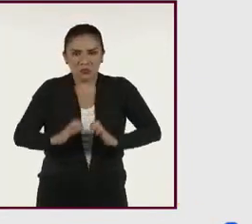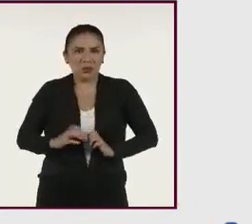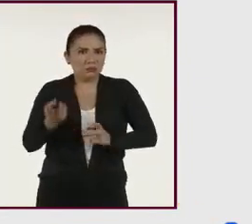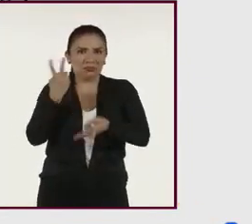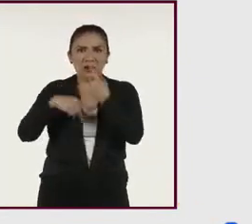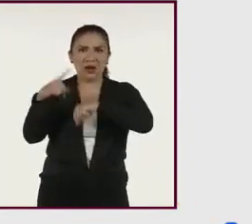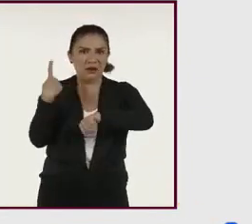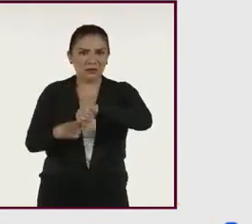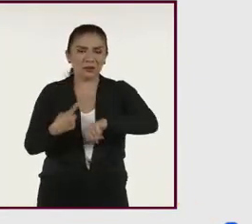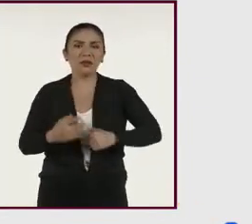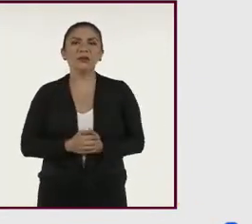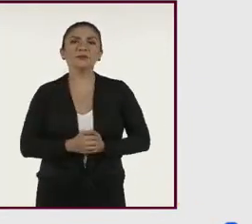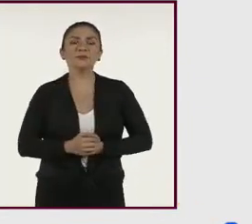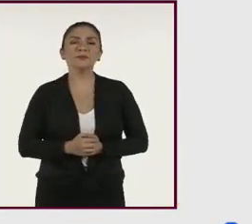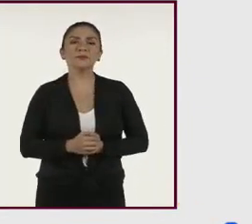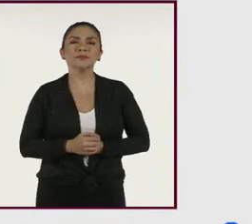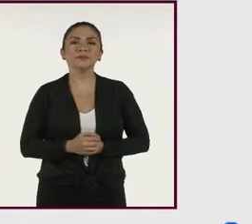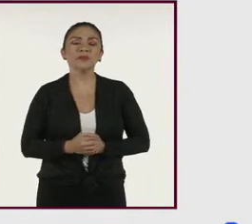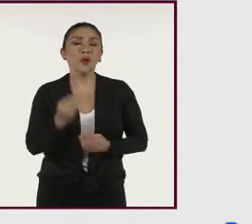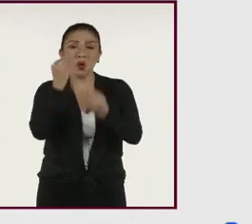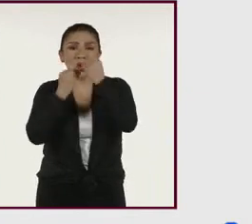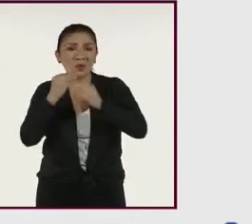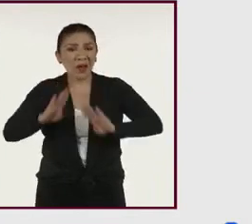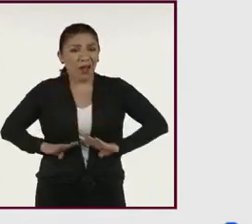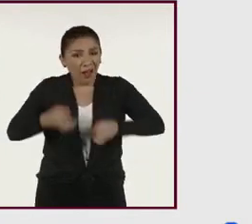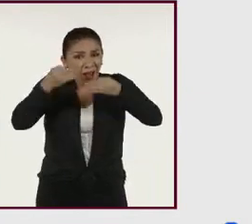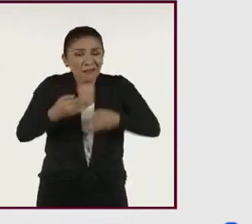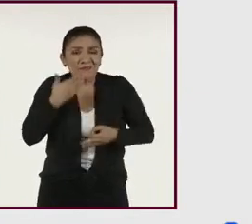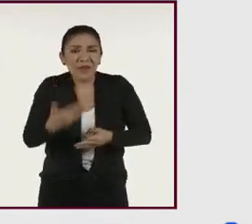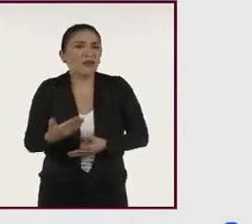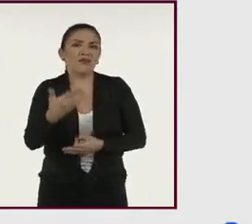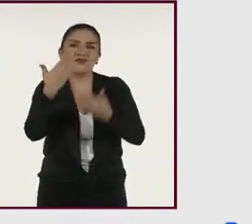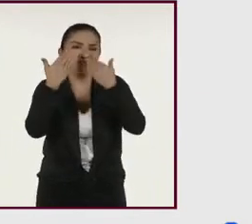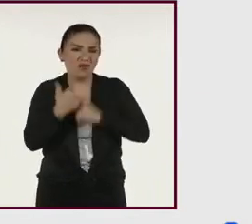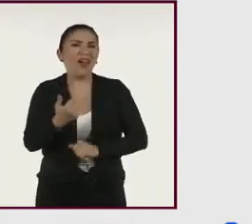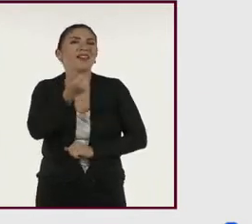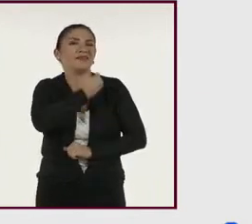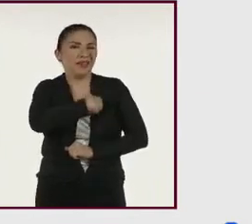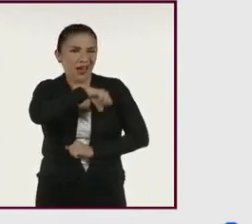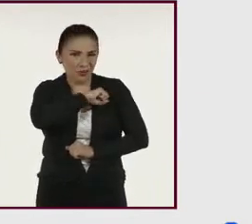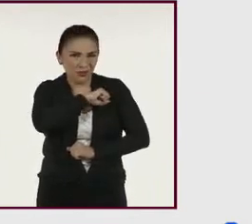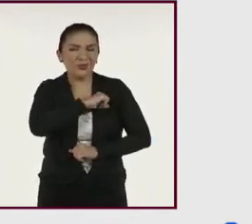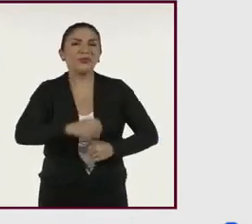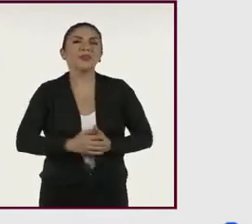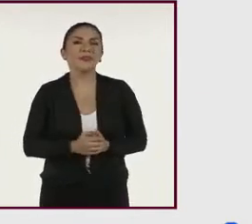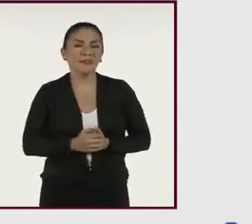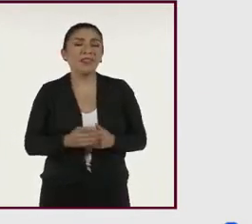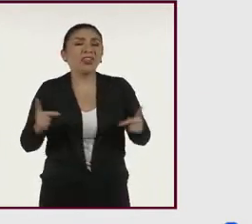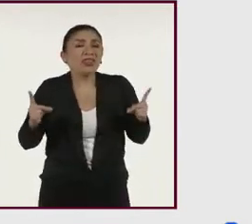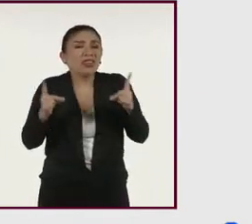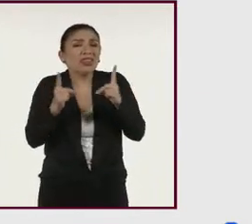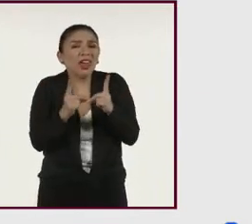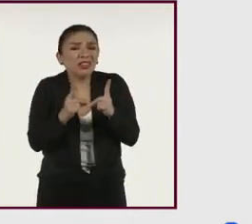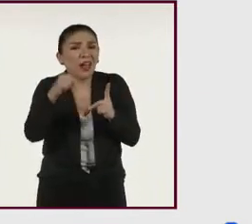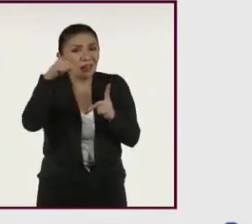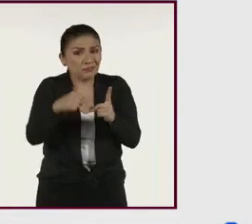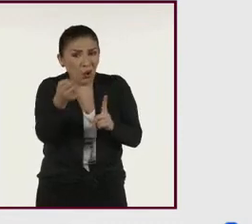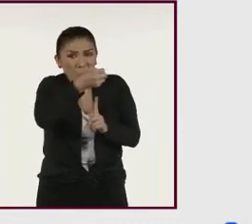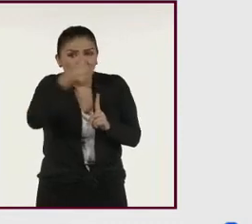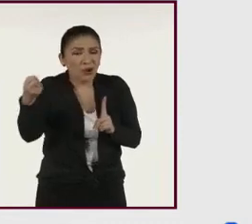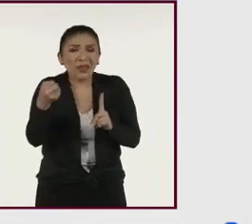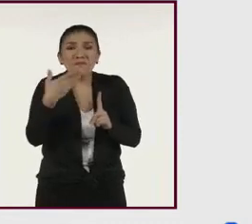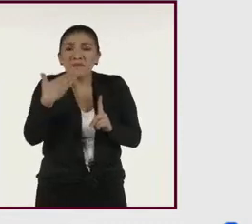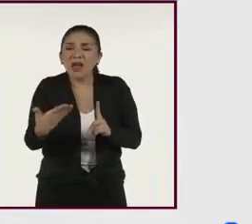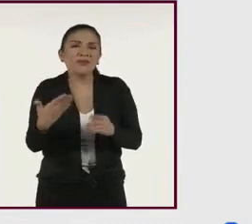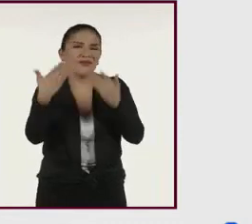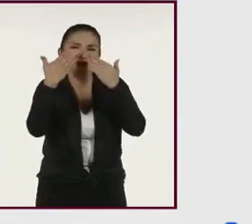anorexia, no alimentarse adecuadamente, salud, las dietas mal